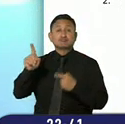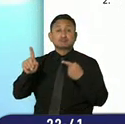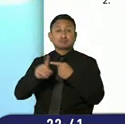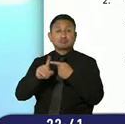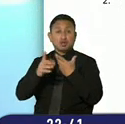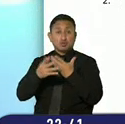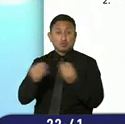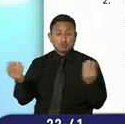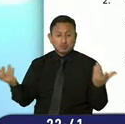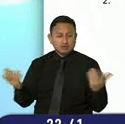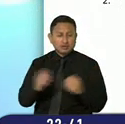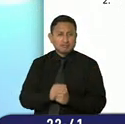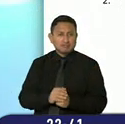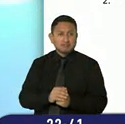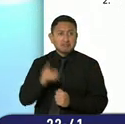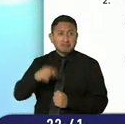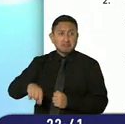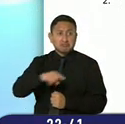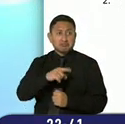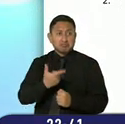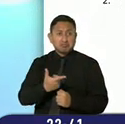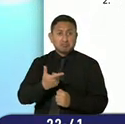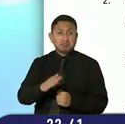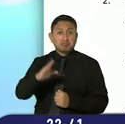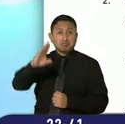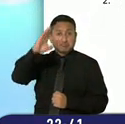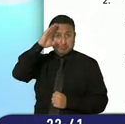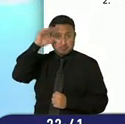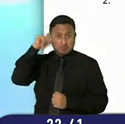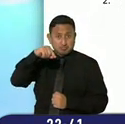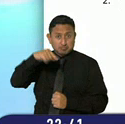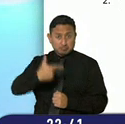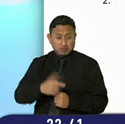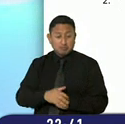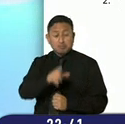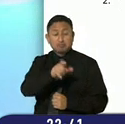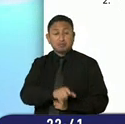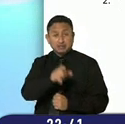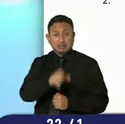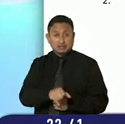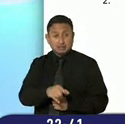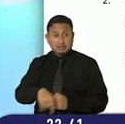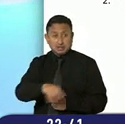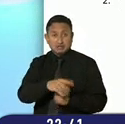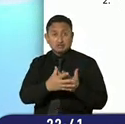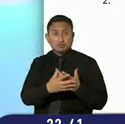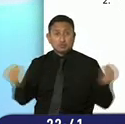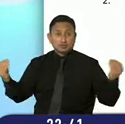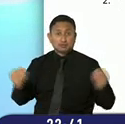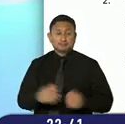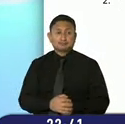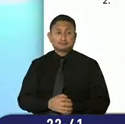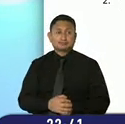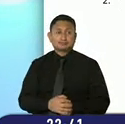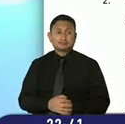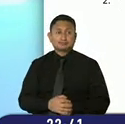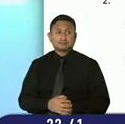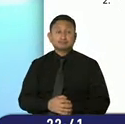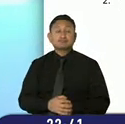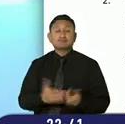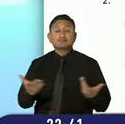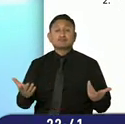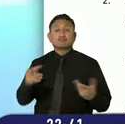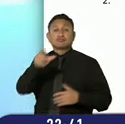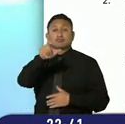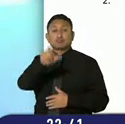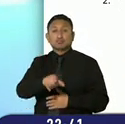de desapariciones forzadas cometidas por agentes estatales contra personas identificadas como subversivas, en particular como integrantes de